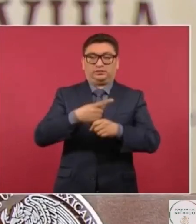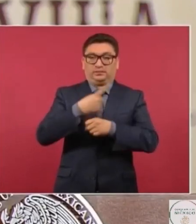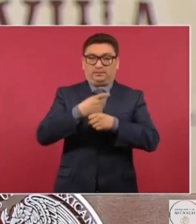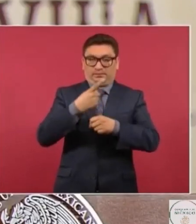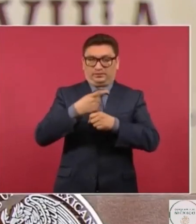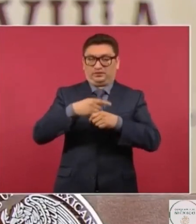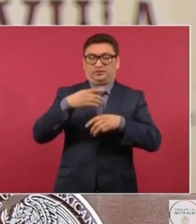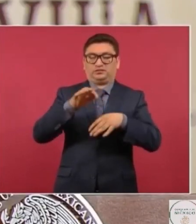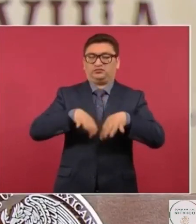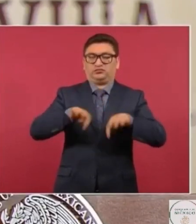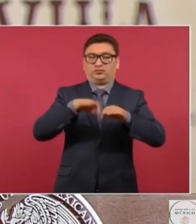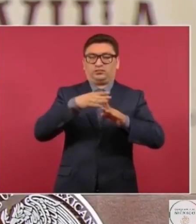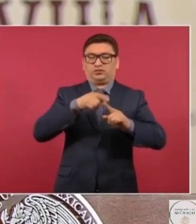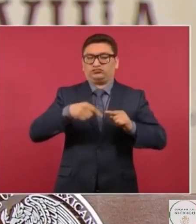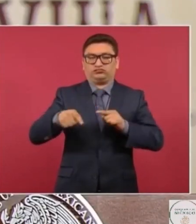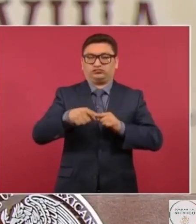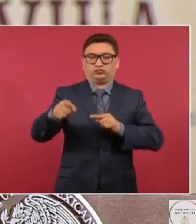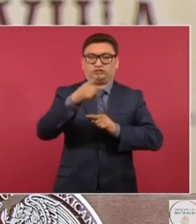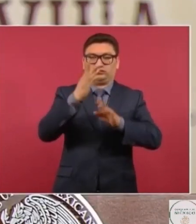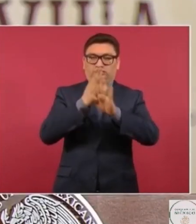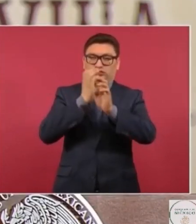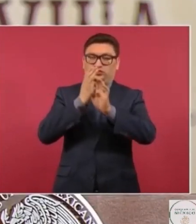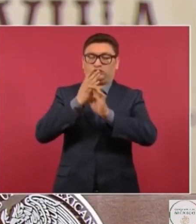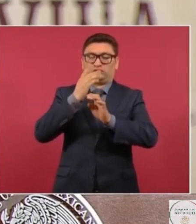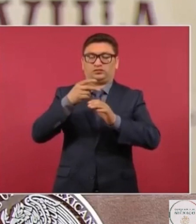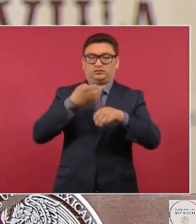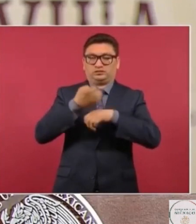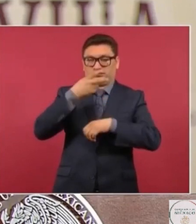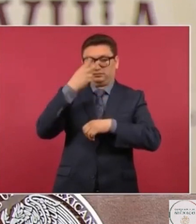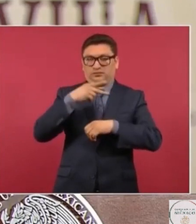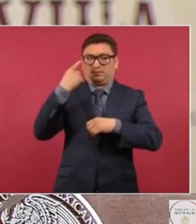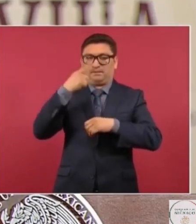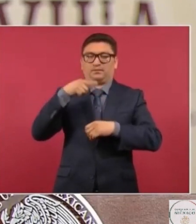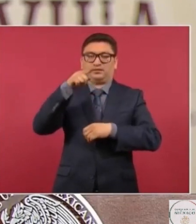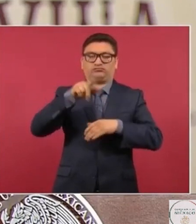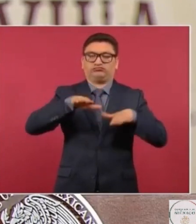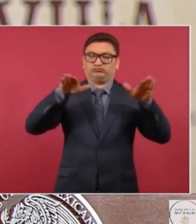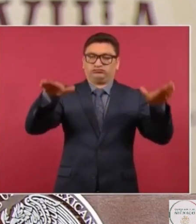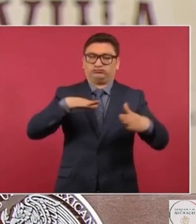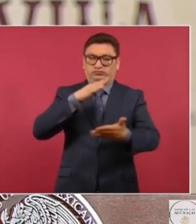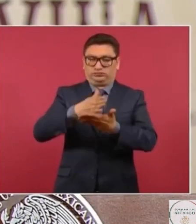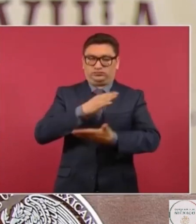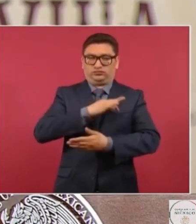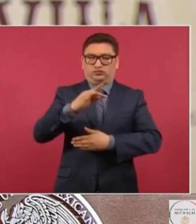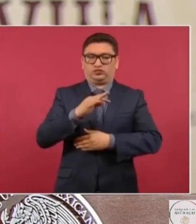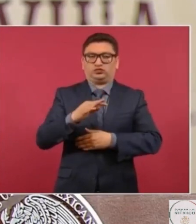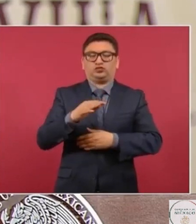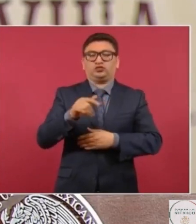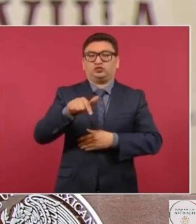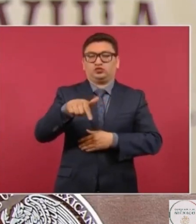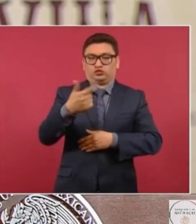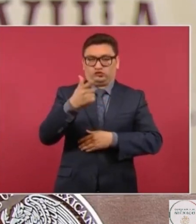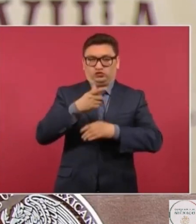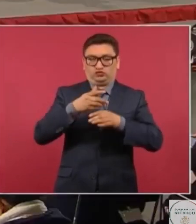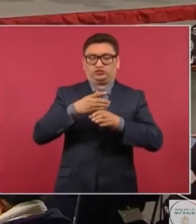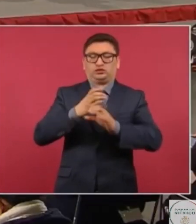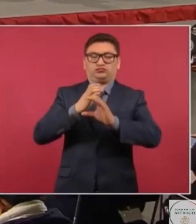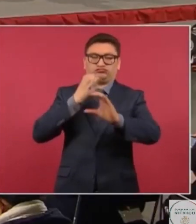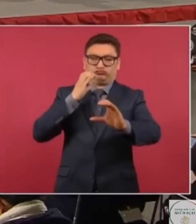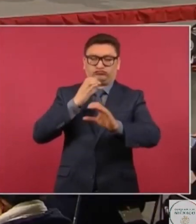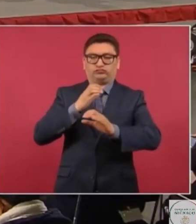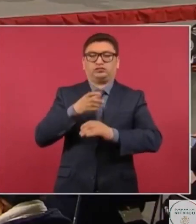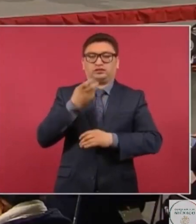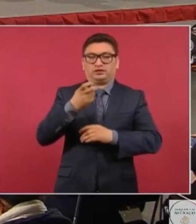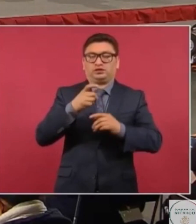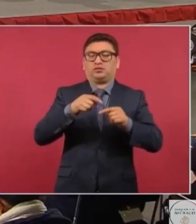transporte masivo a través del transporte articulado para llegar hacia el Aeropuerto Internacional Felipe Ángeles, con 12 autobuses articulados,